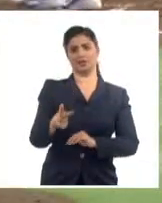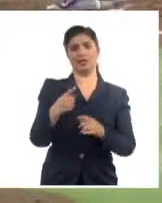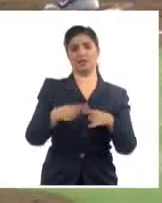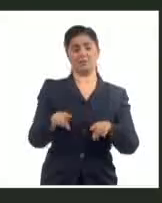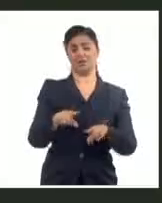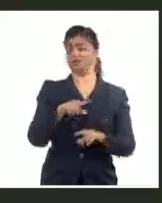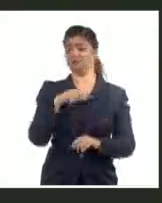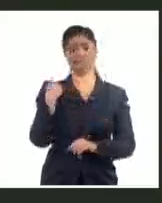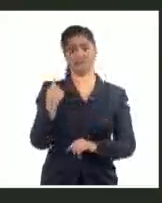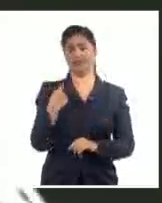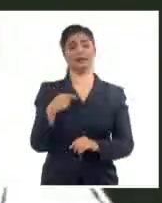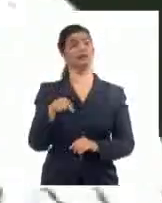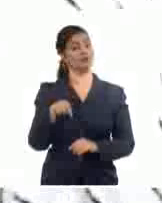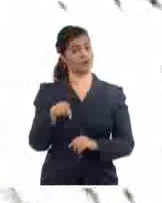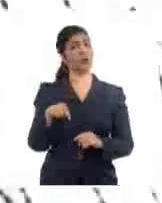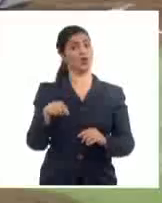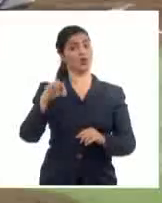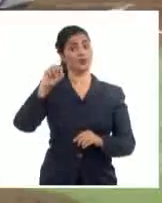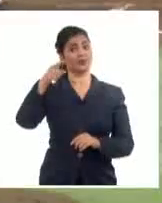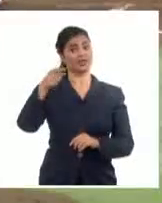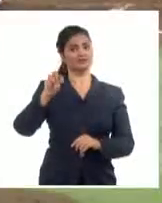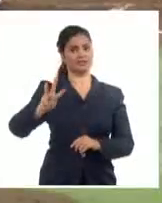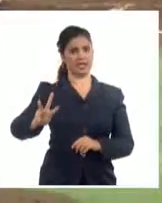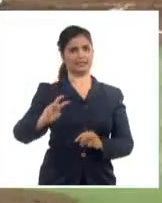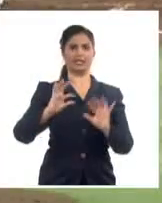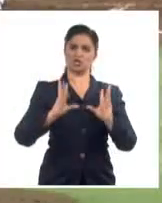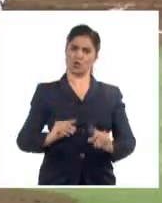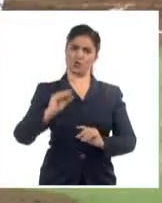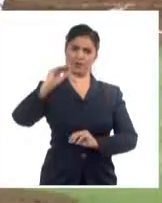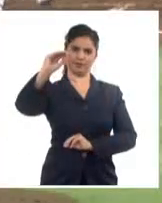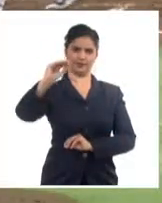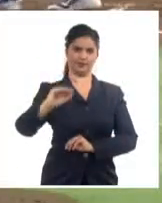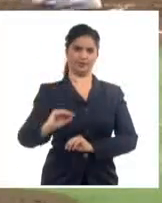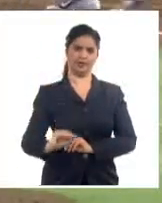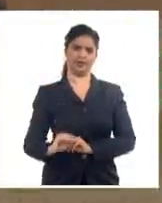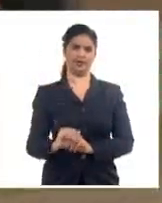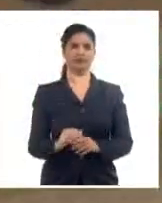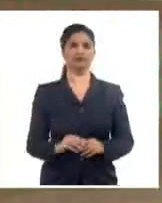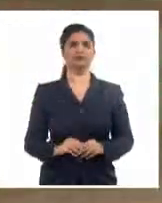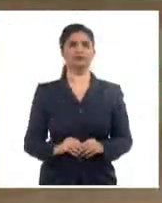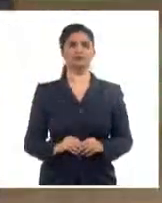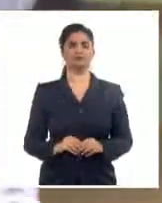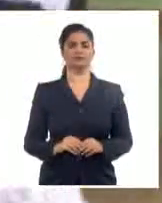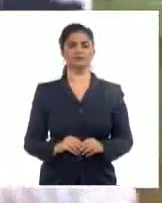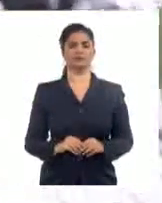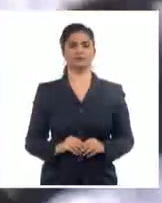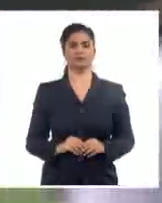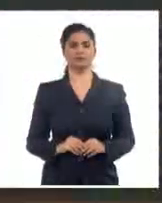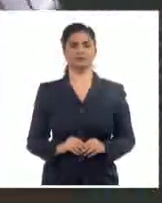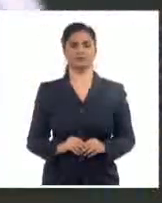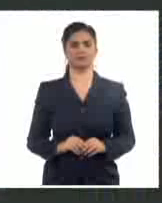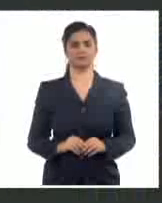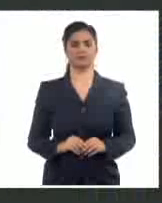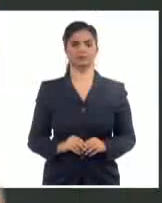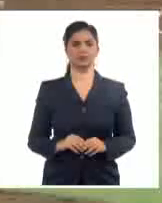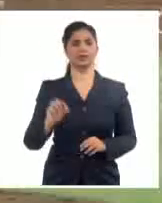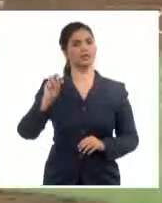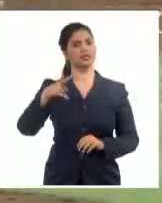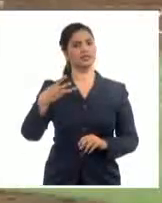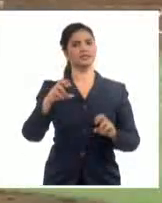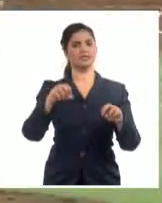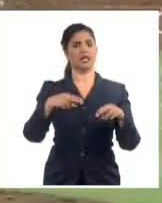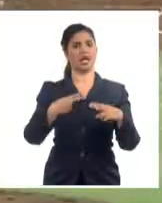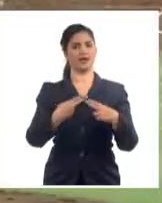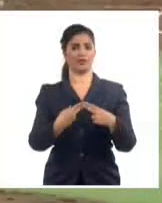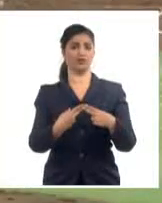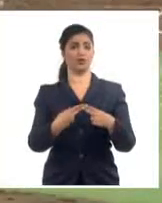alcanzó, quedaron en el escaño 13, a solo 250 unidades de los boricuas. La tercera edición del Premier 12